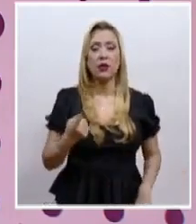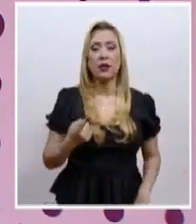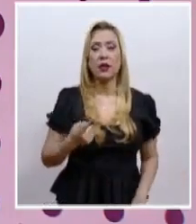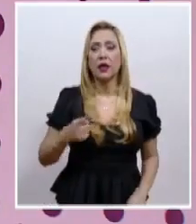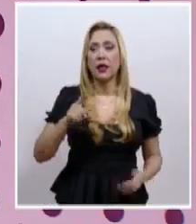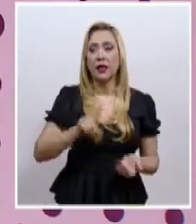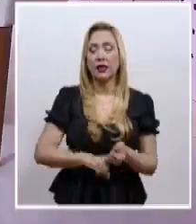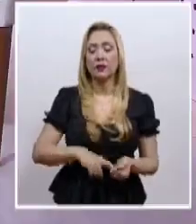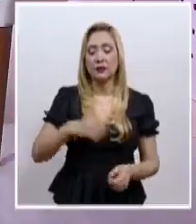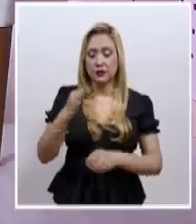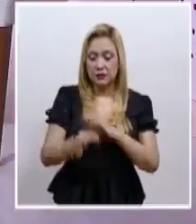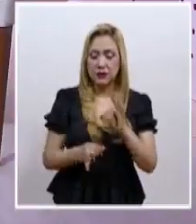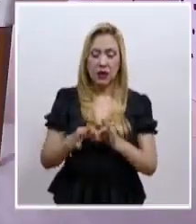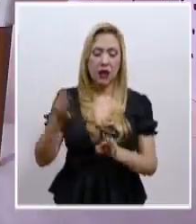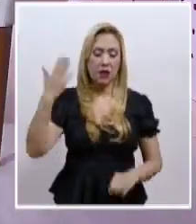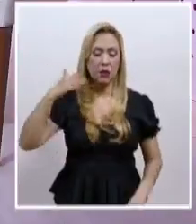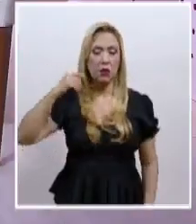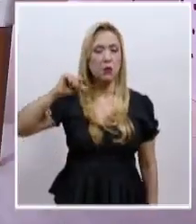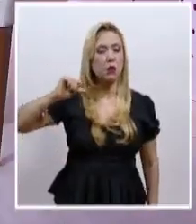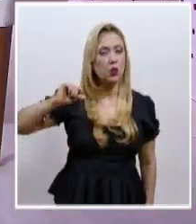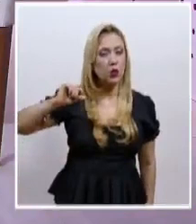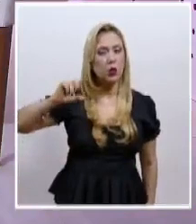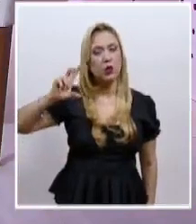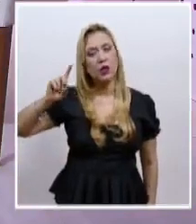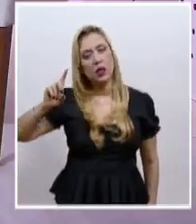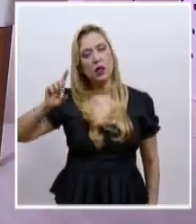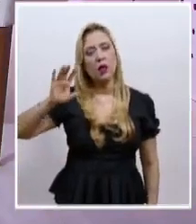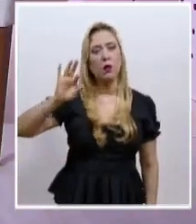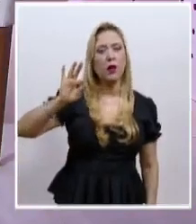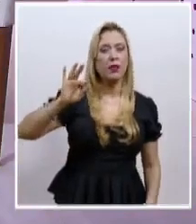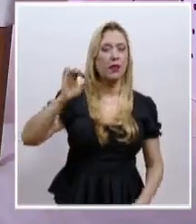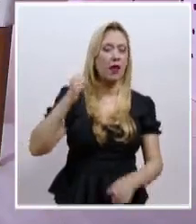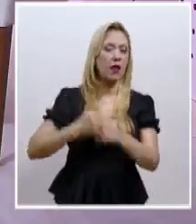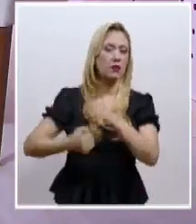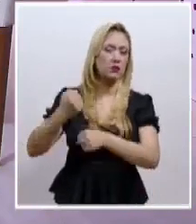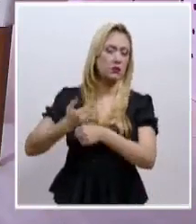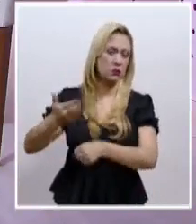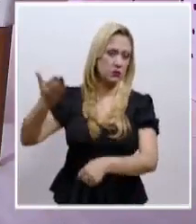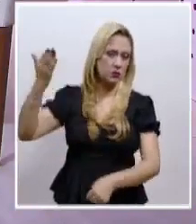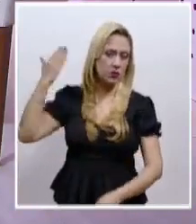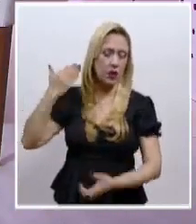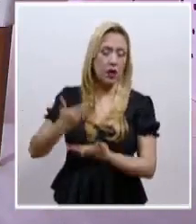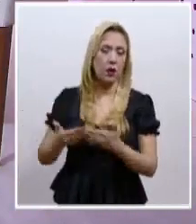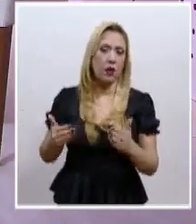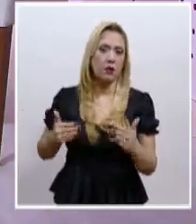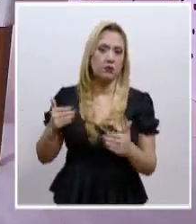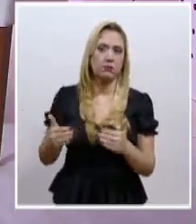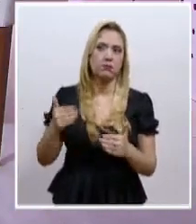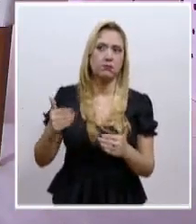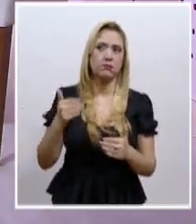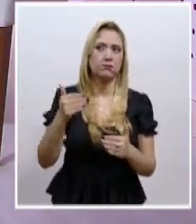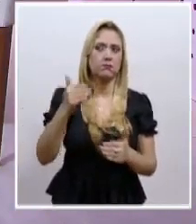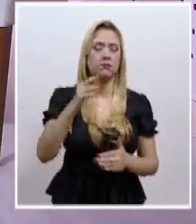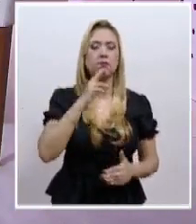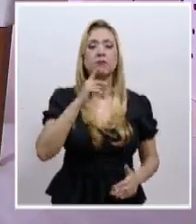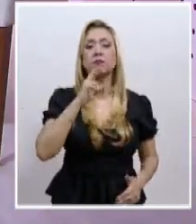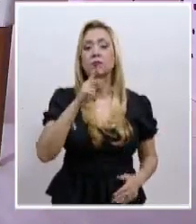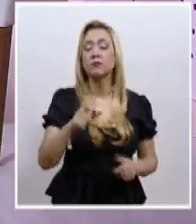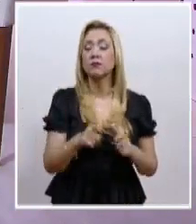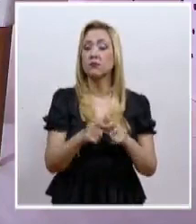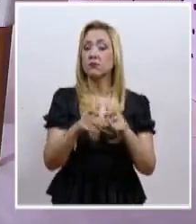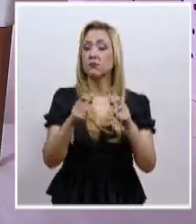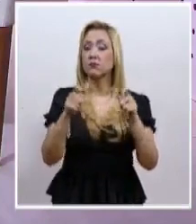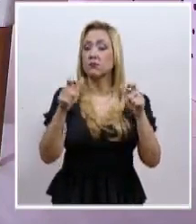teníamos un nivel de cumplimiento muy bajo en México hace unos 30, 40 años. Y ha ido con sus tropezones, pero creciendo